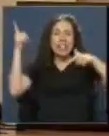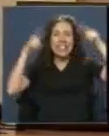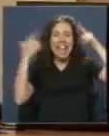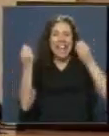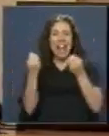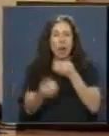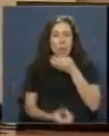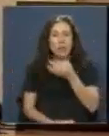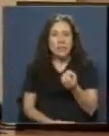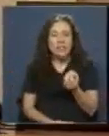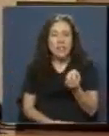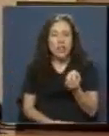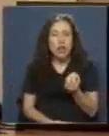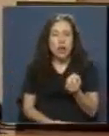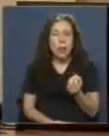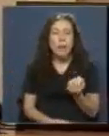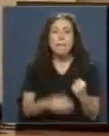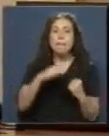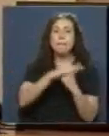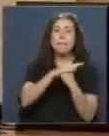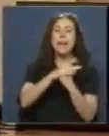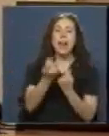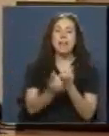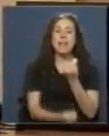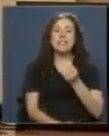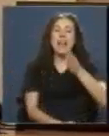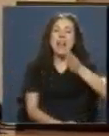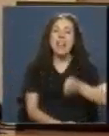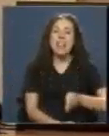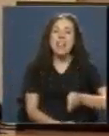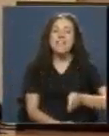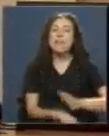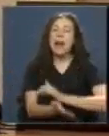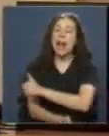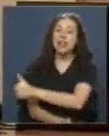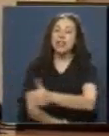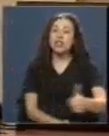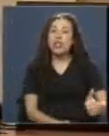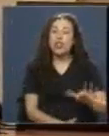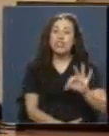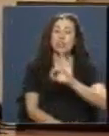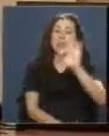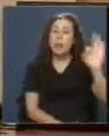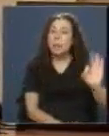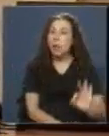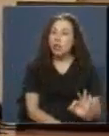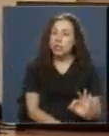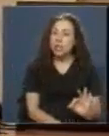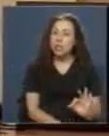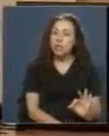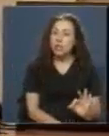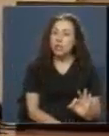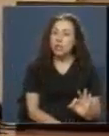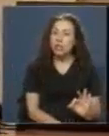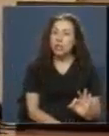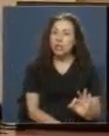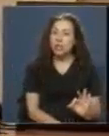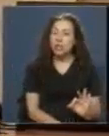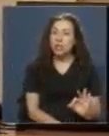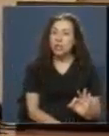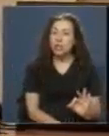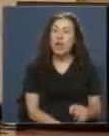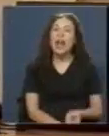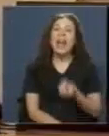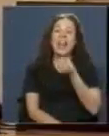dicen? El pilar financiero debería ser para todos el 50%, que